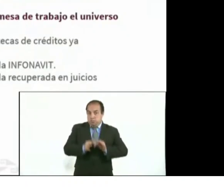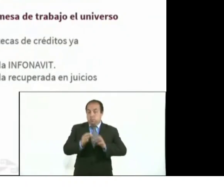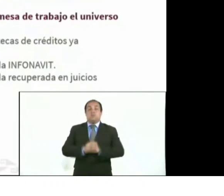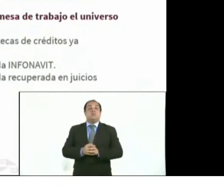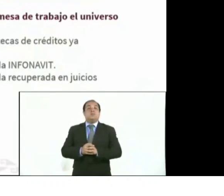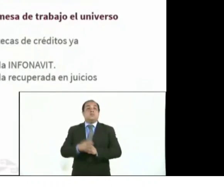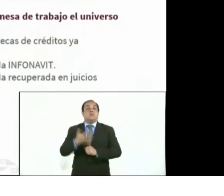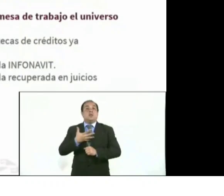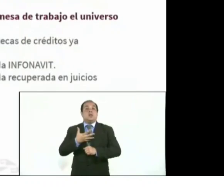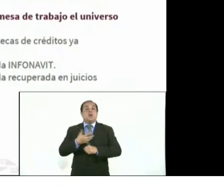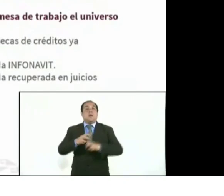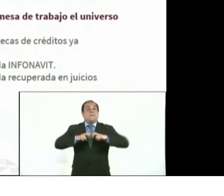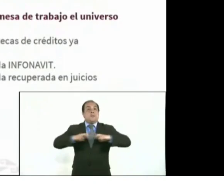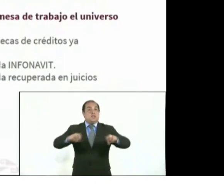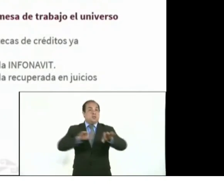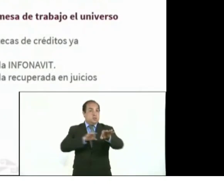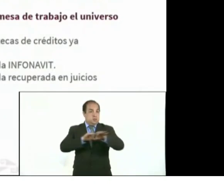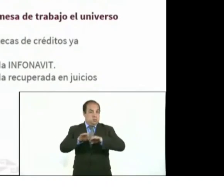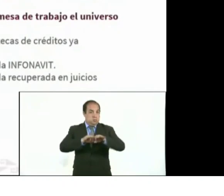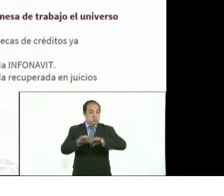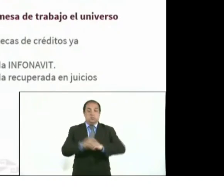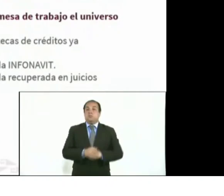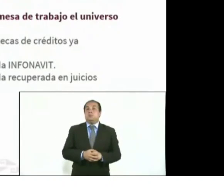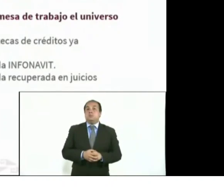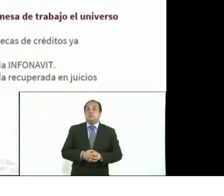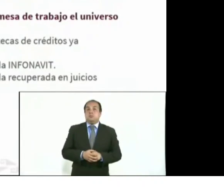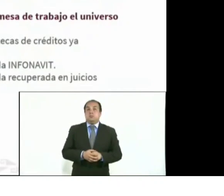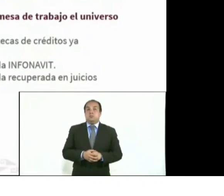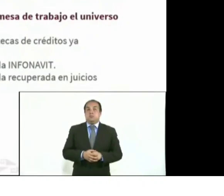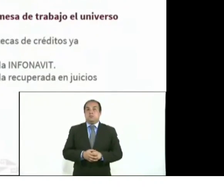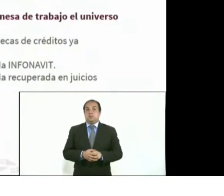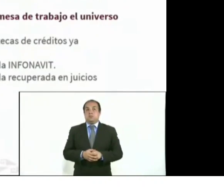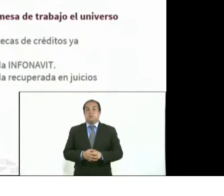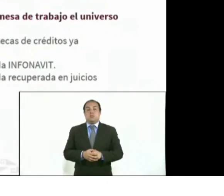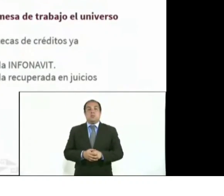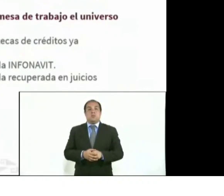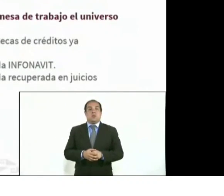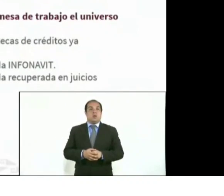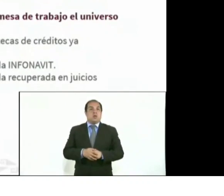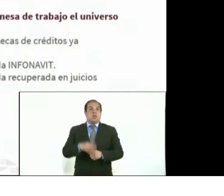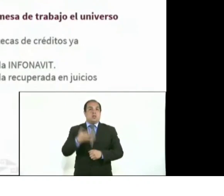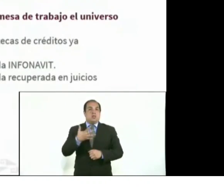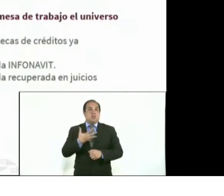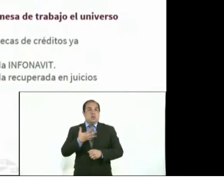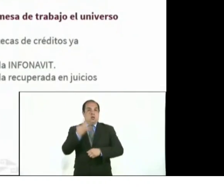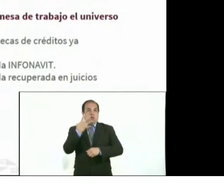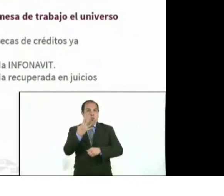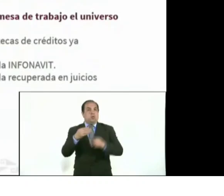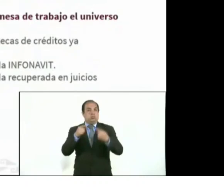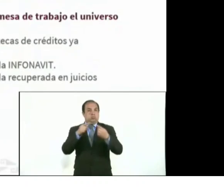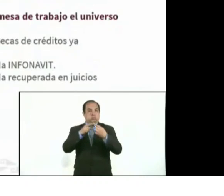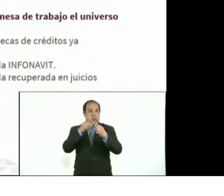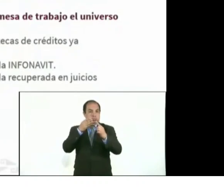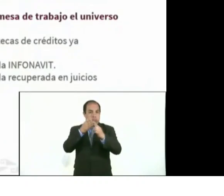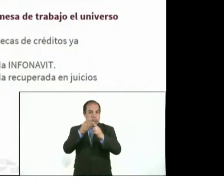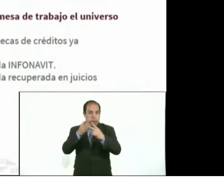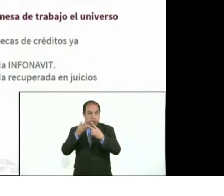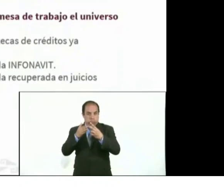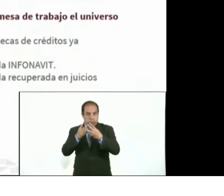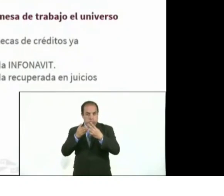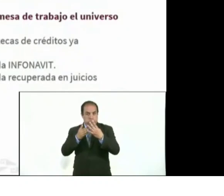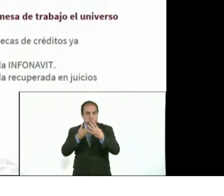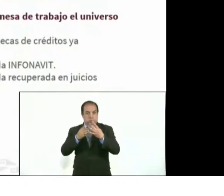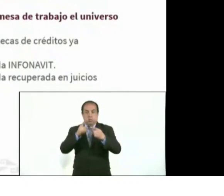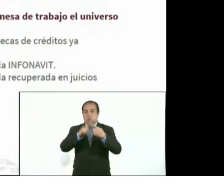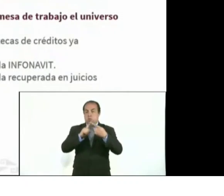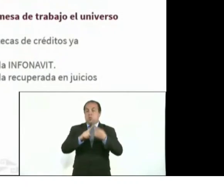cabo mesas de trabajo. En concreto, se trabaja en 4 ejes. Facilidades para los